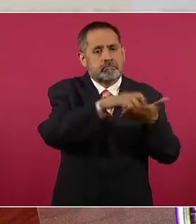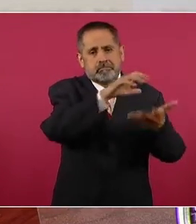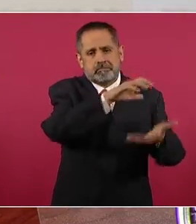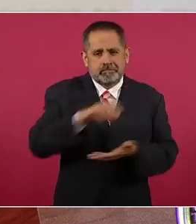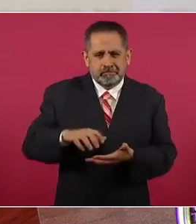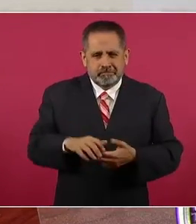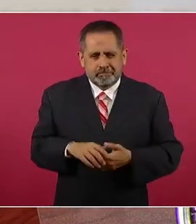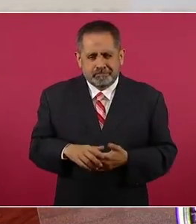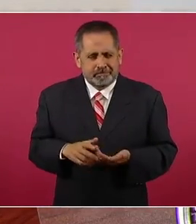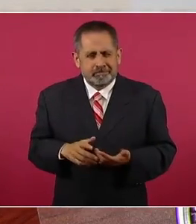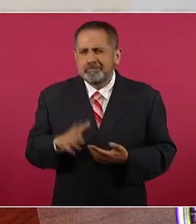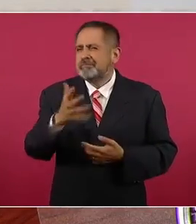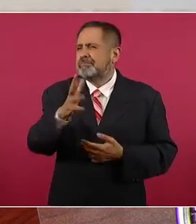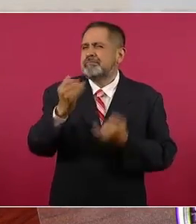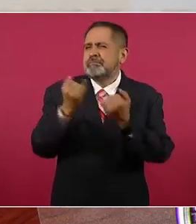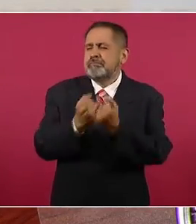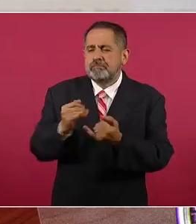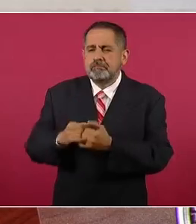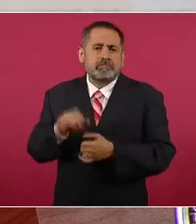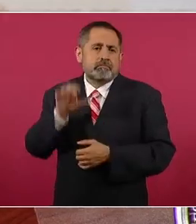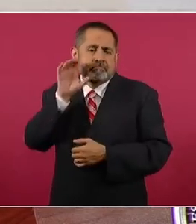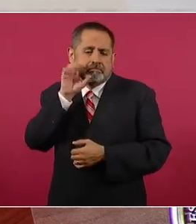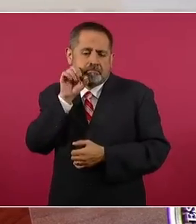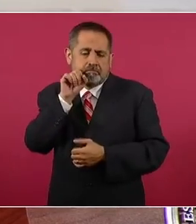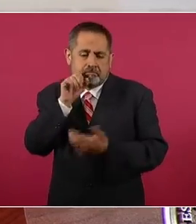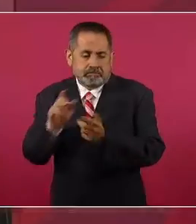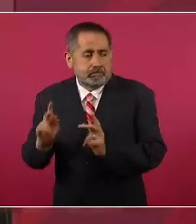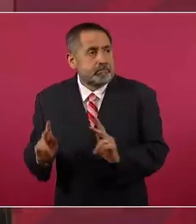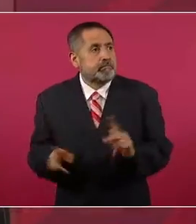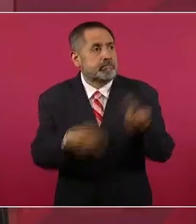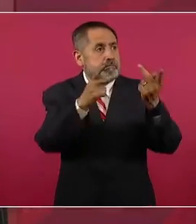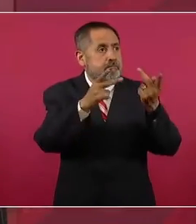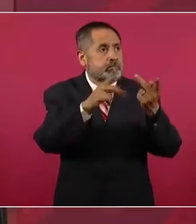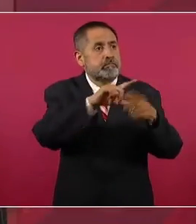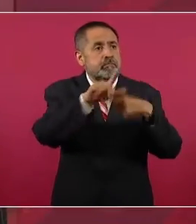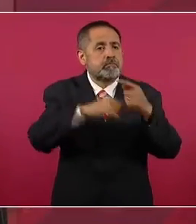vender naranjas y comprar jugo de naranja.